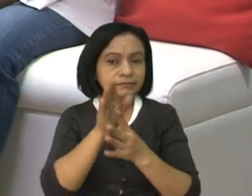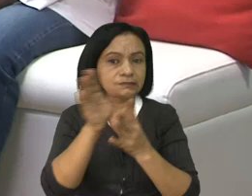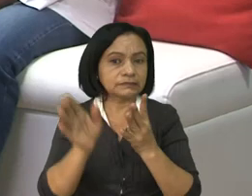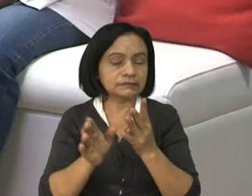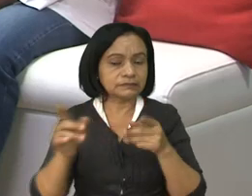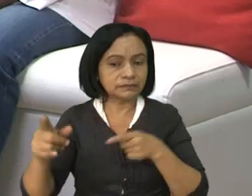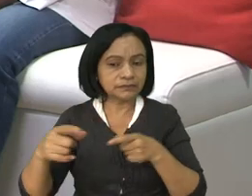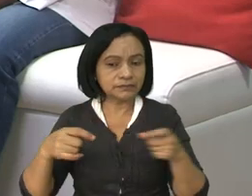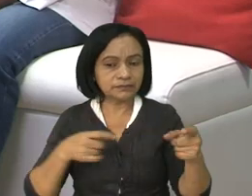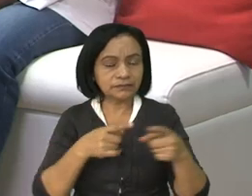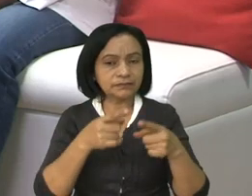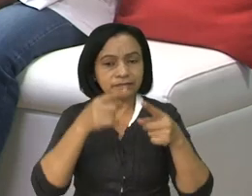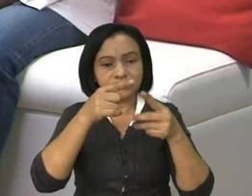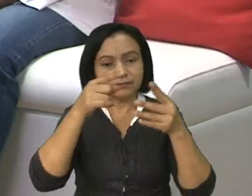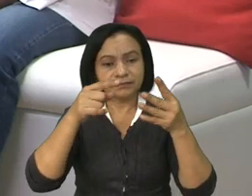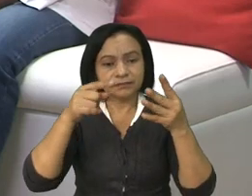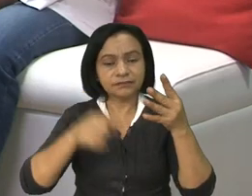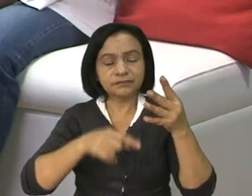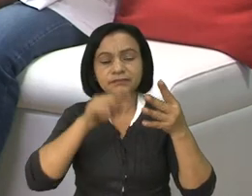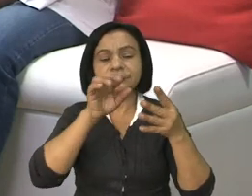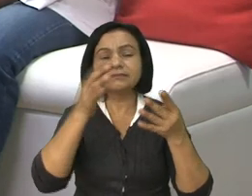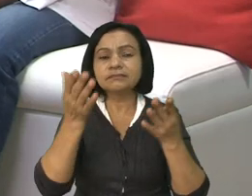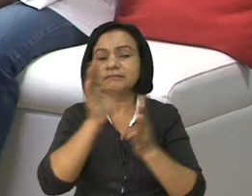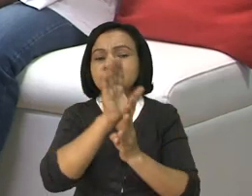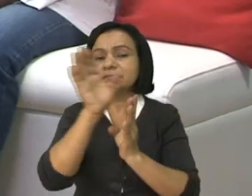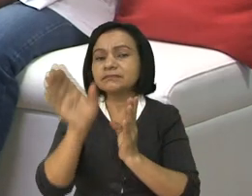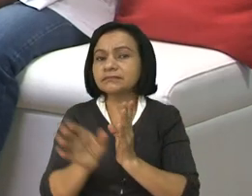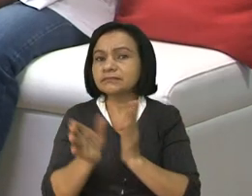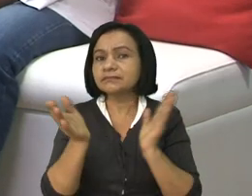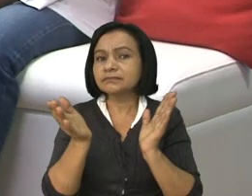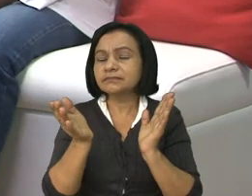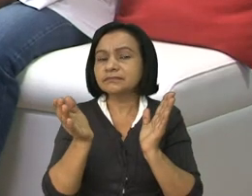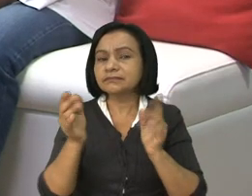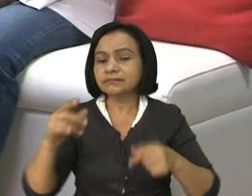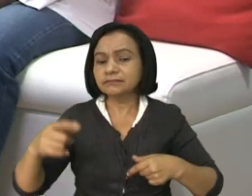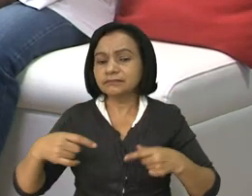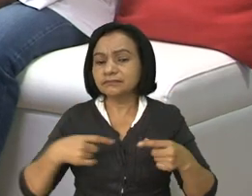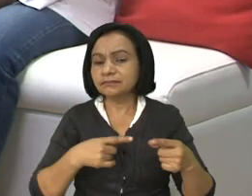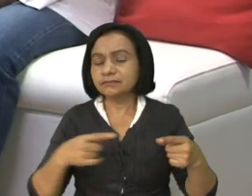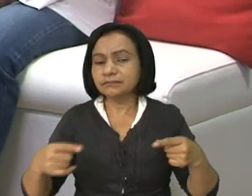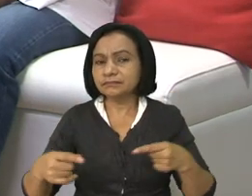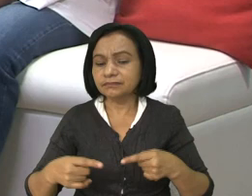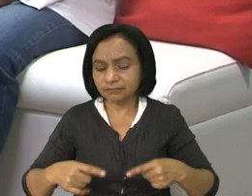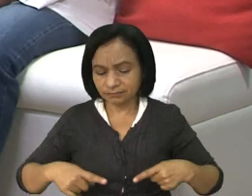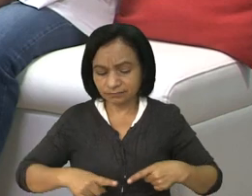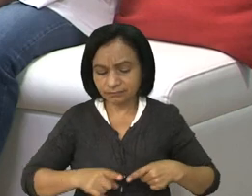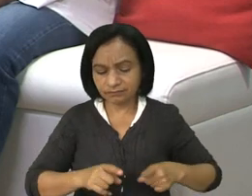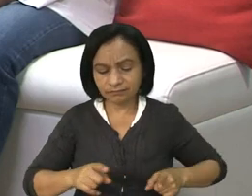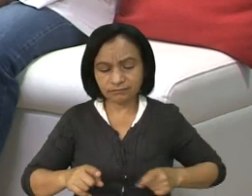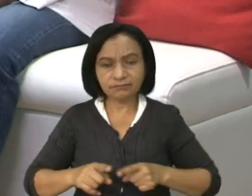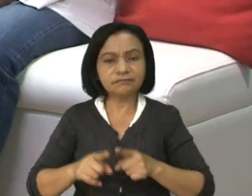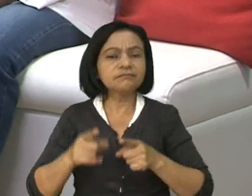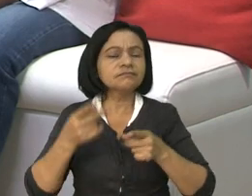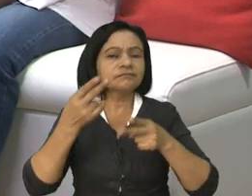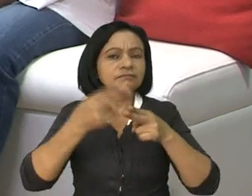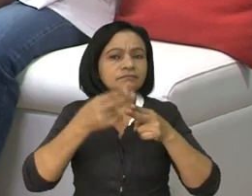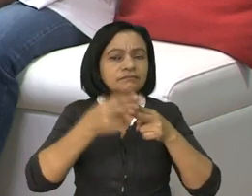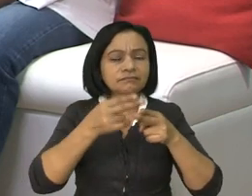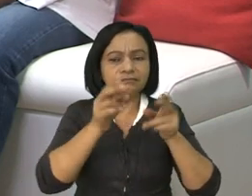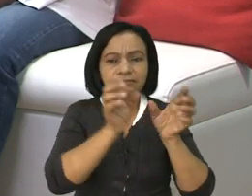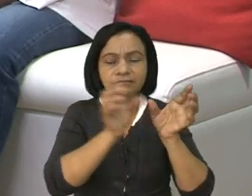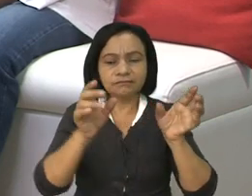parásitos están como identificados por? Sí, los parásitos podrían clasificarse en